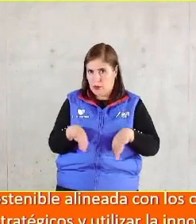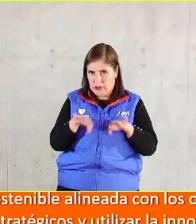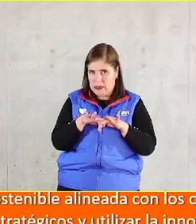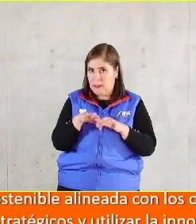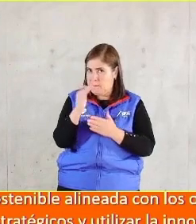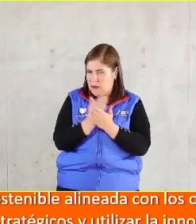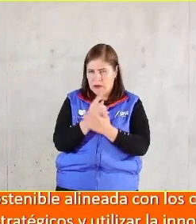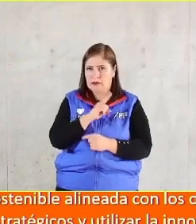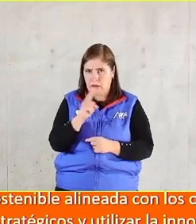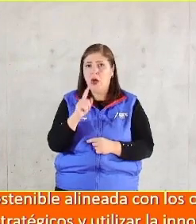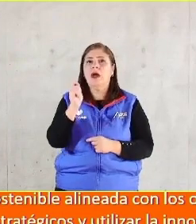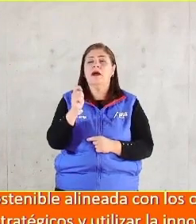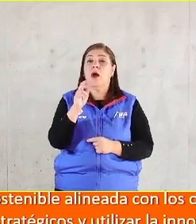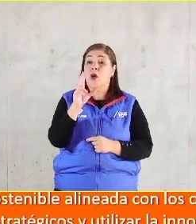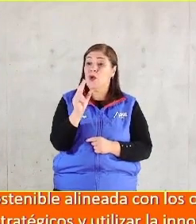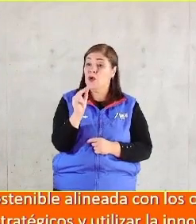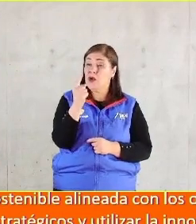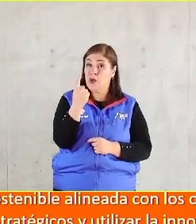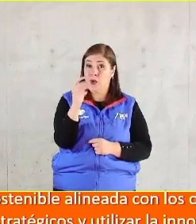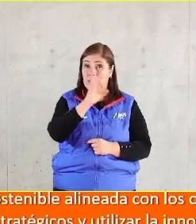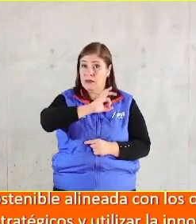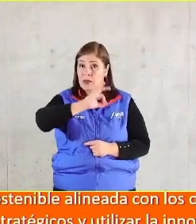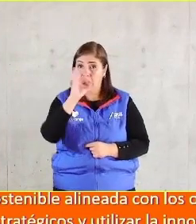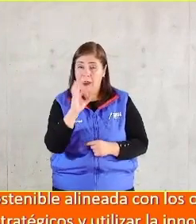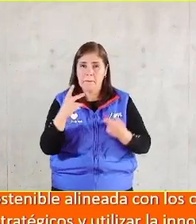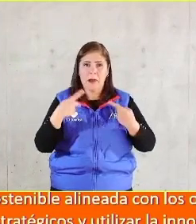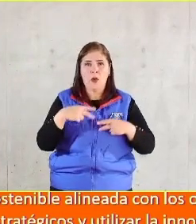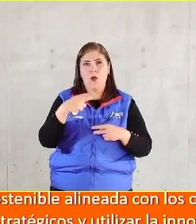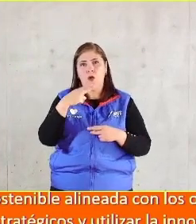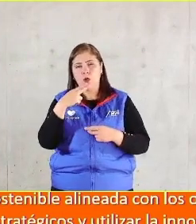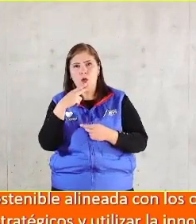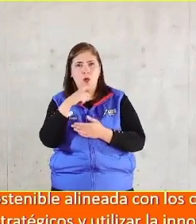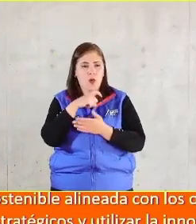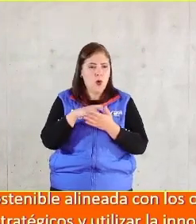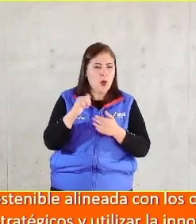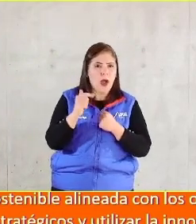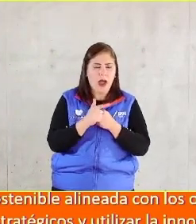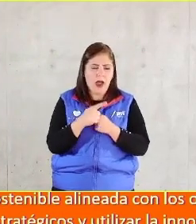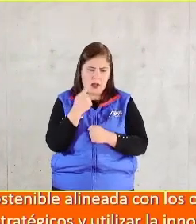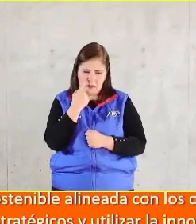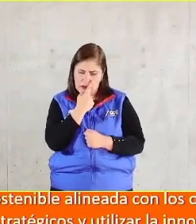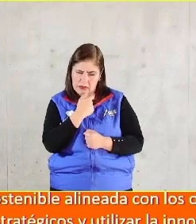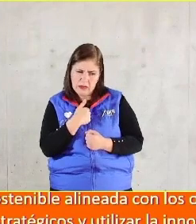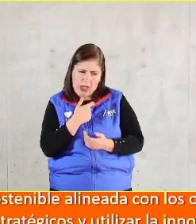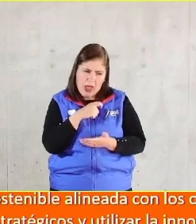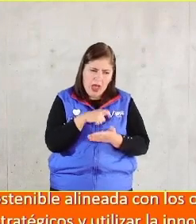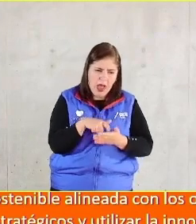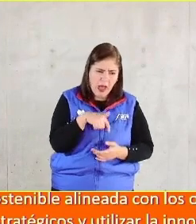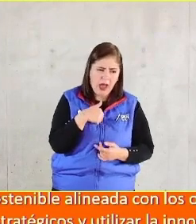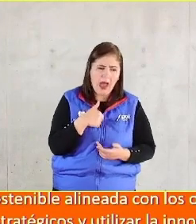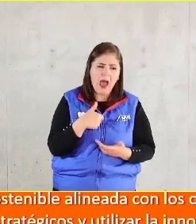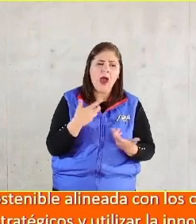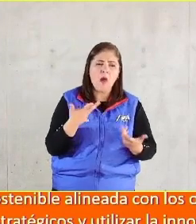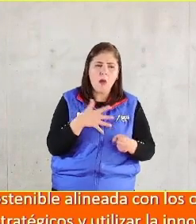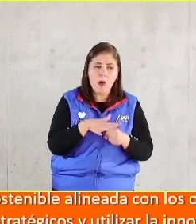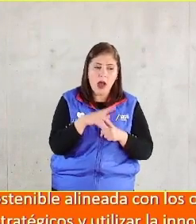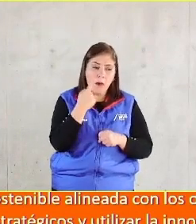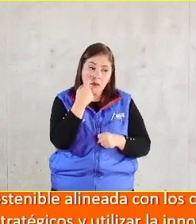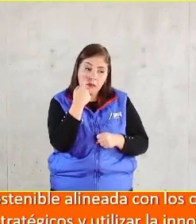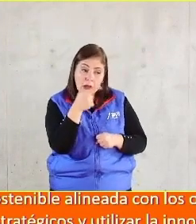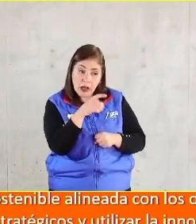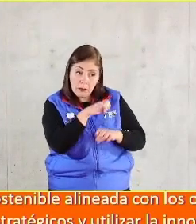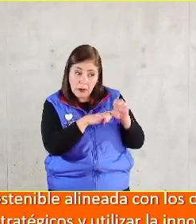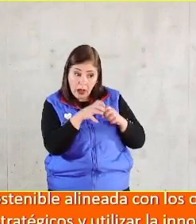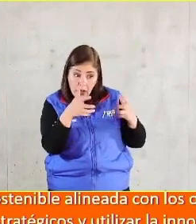algunos lo más importante, 81% de los consumidores considera que la decisión de compra depende de que la empresa haga lo